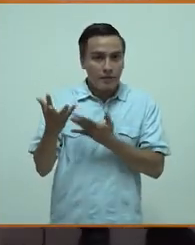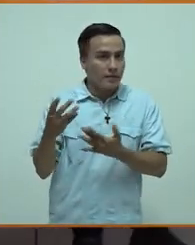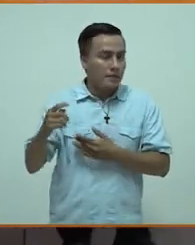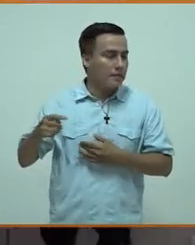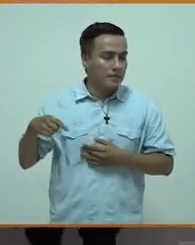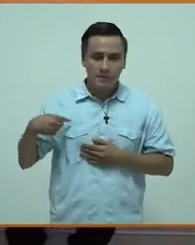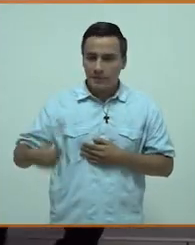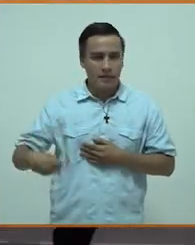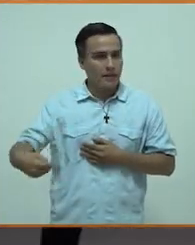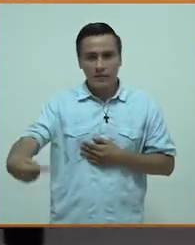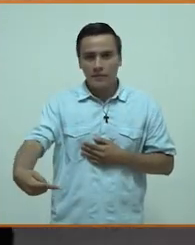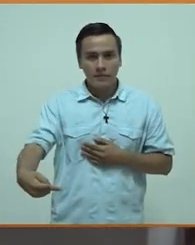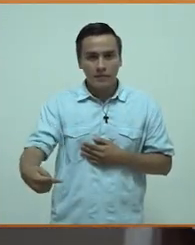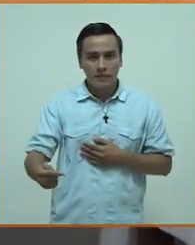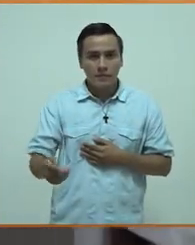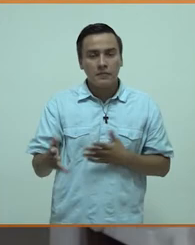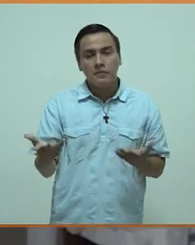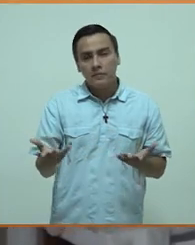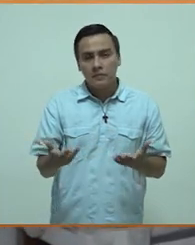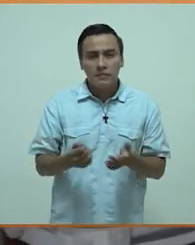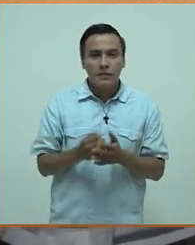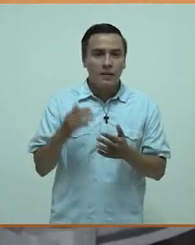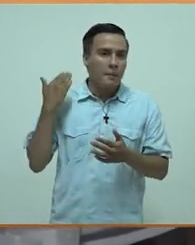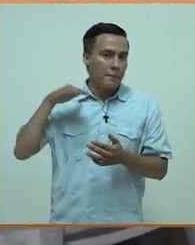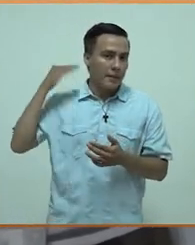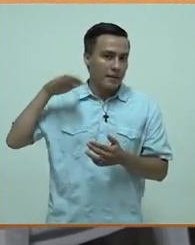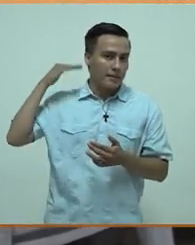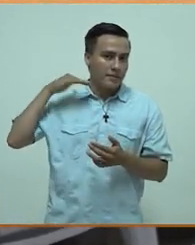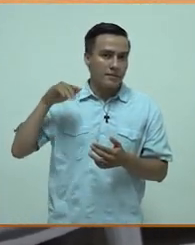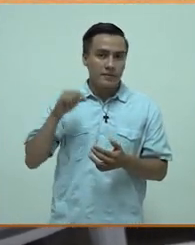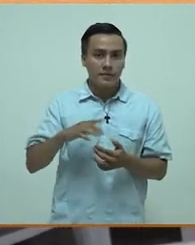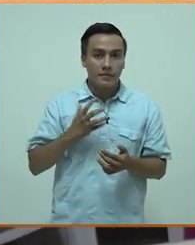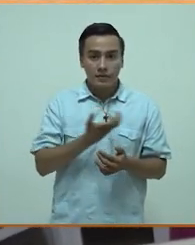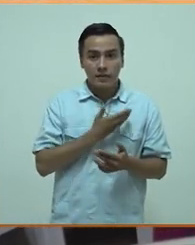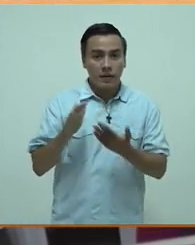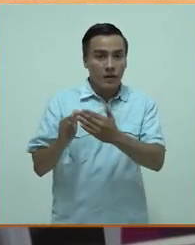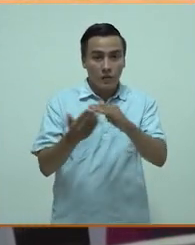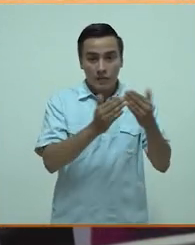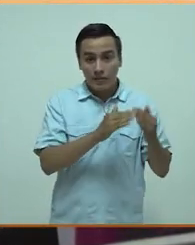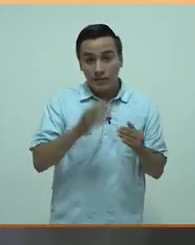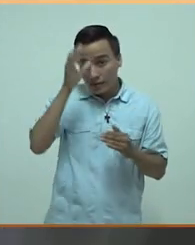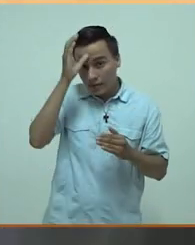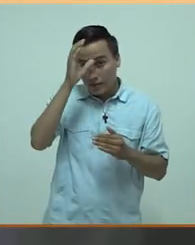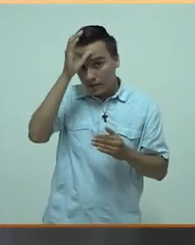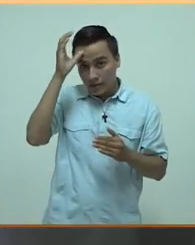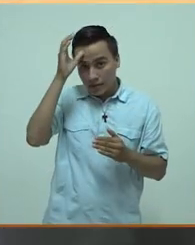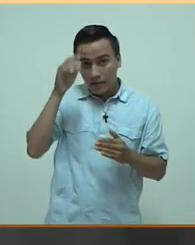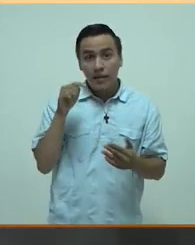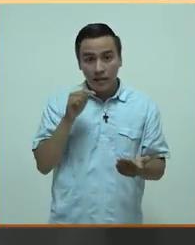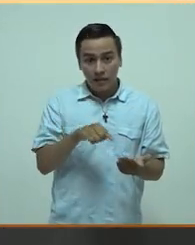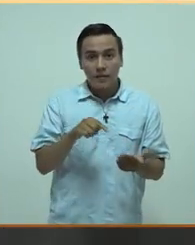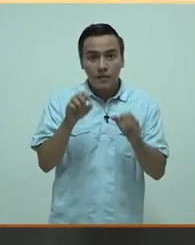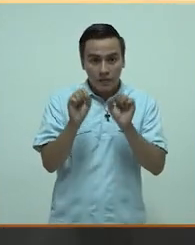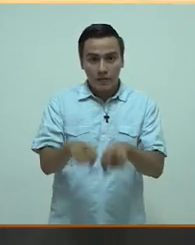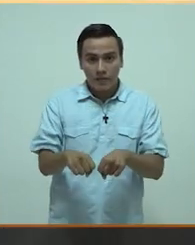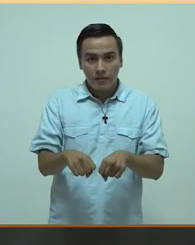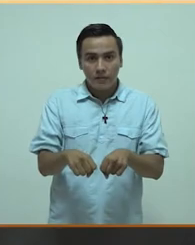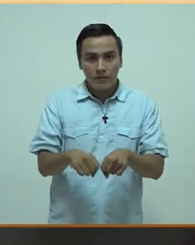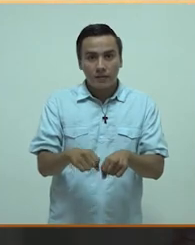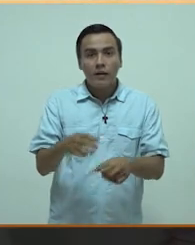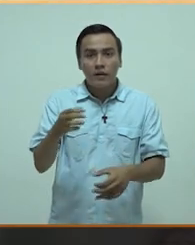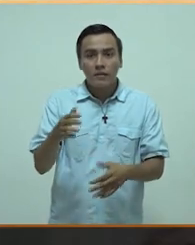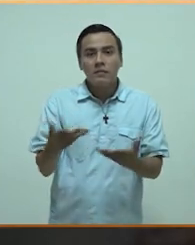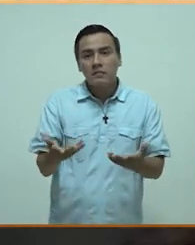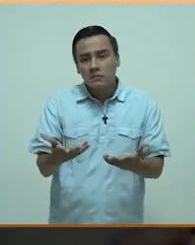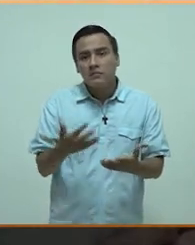tiempo tradicional, el tiempo justamente de la experiencia que vive la comunidad cristiana. Y a ello podemos